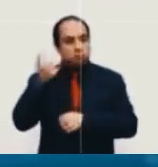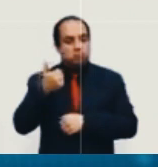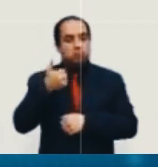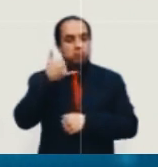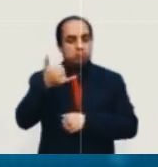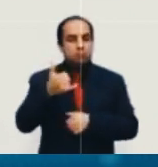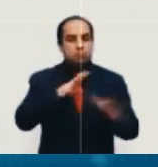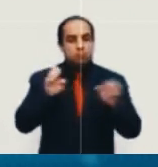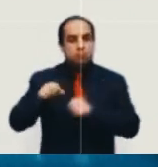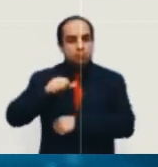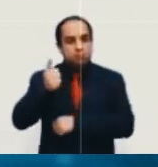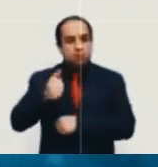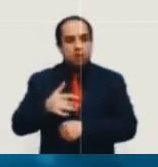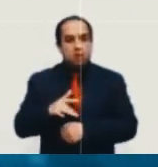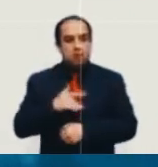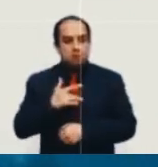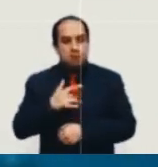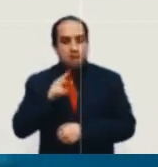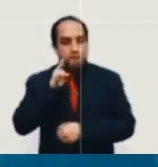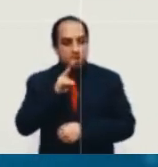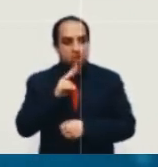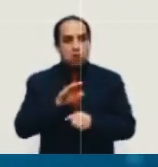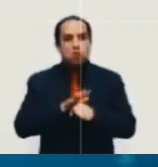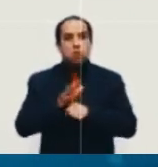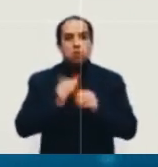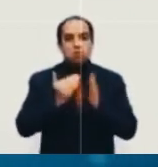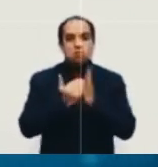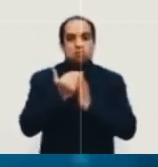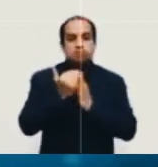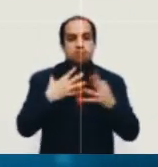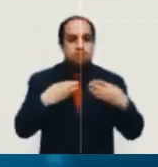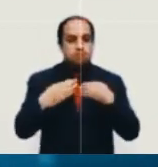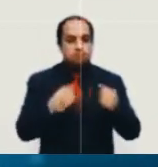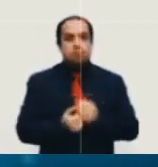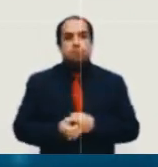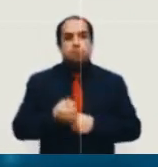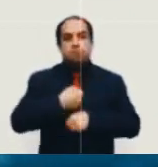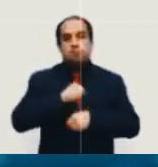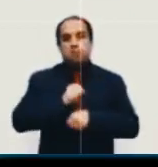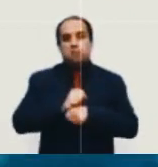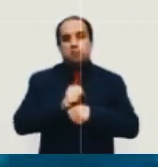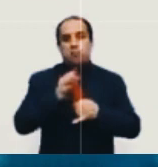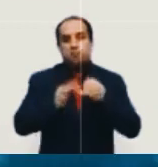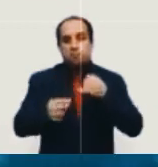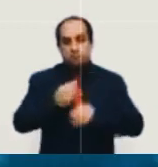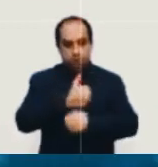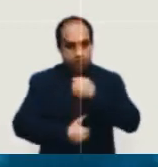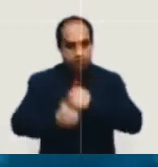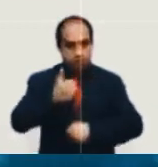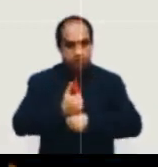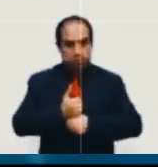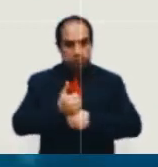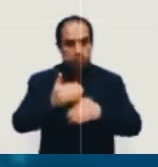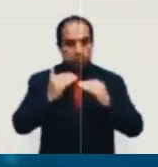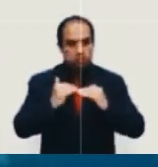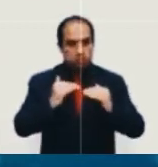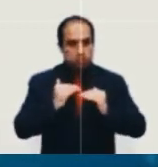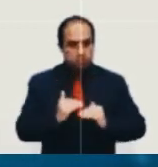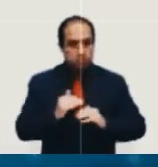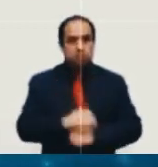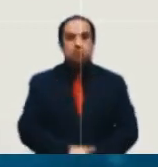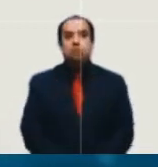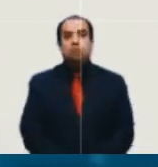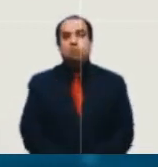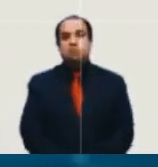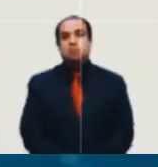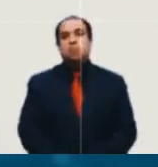más sensibles para ver el incremento de los contagios en la ciudad a finales del año pasado. Siguiente. Siguiente.